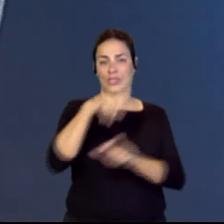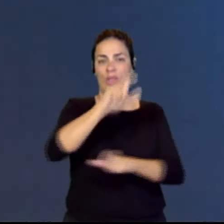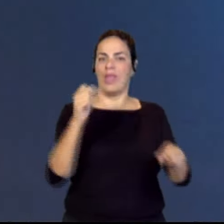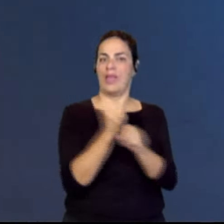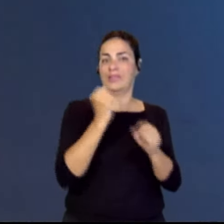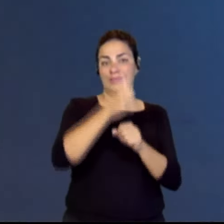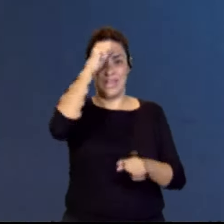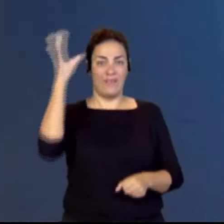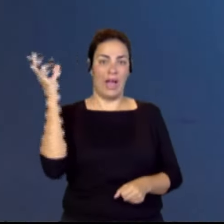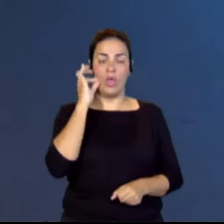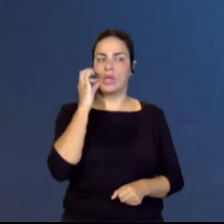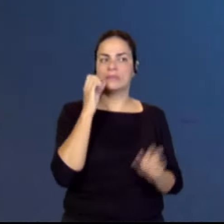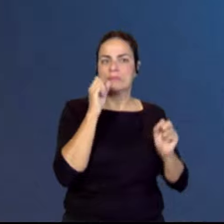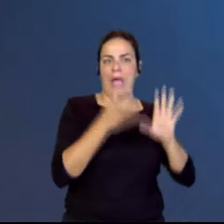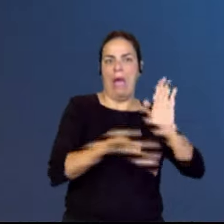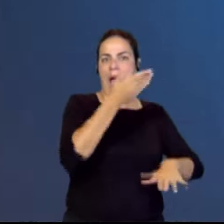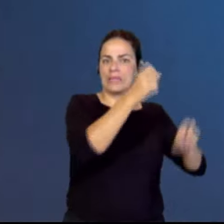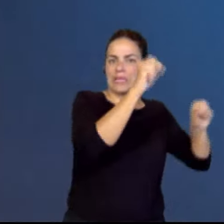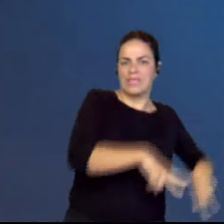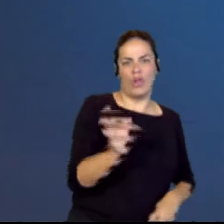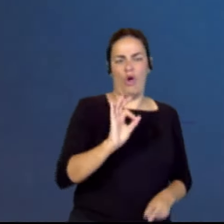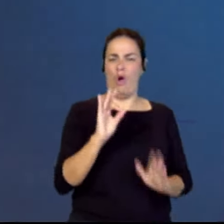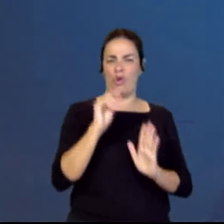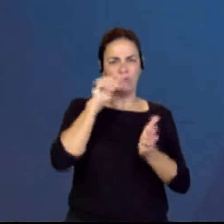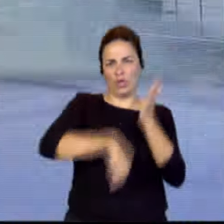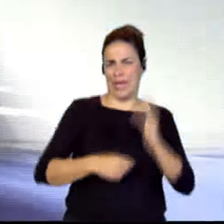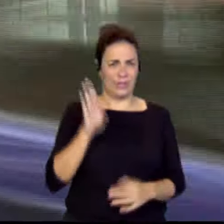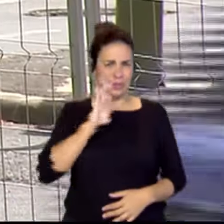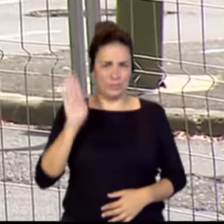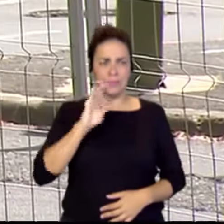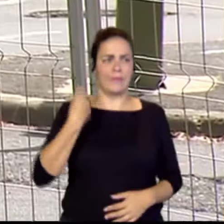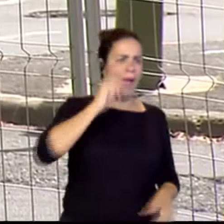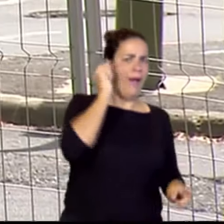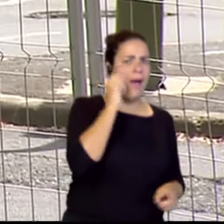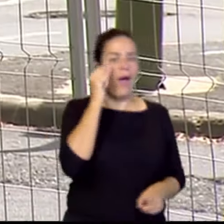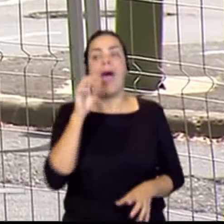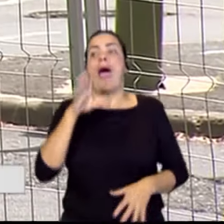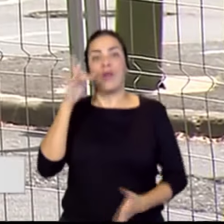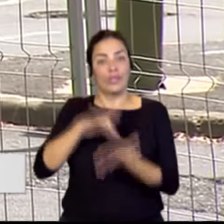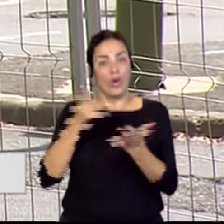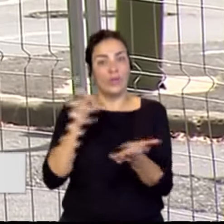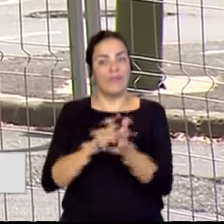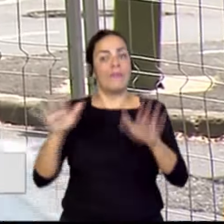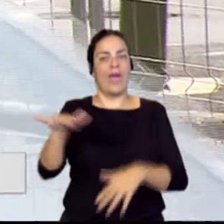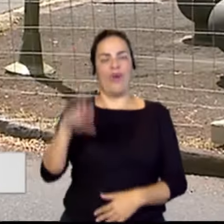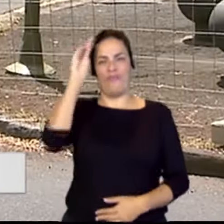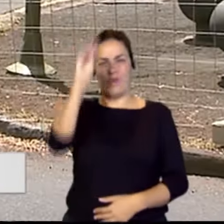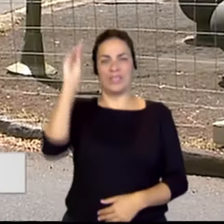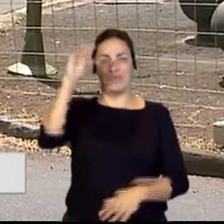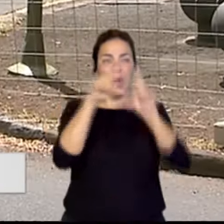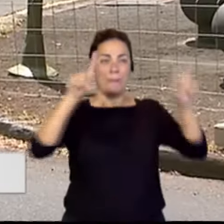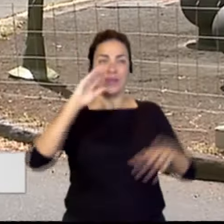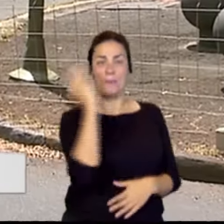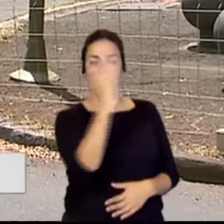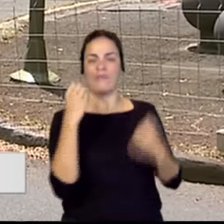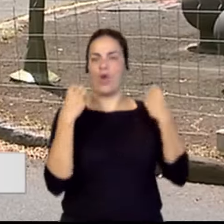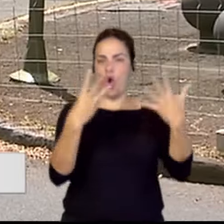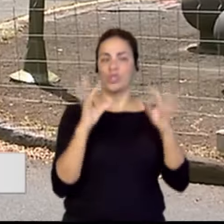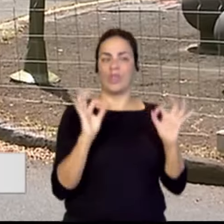y trabajadoras sin alta o con contratos irregulares y ahora vuelto a ocurrir lo mismo pero en fuerteventura hay ocho empresas sancionadas de los